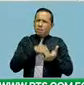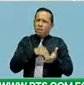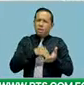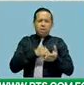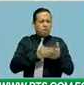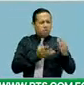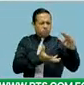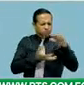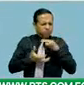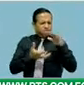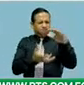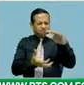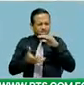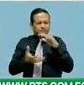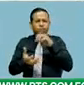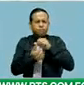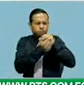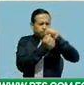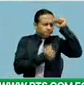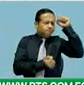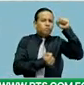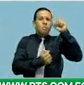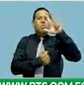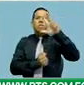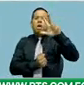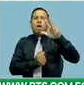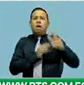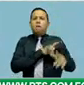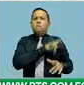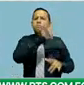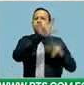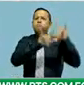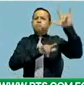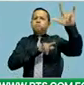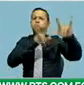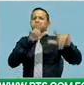pistas ilegales descubiertas. Desde la provincia de Manabí, informó Wendy Delgado.